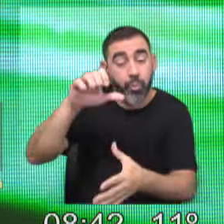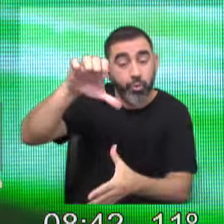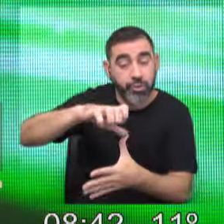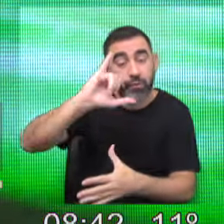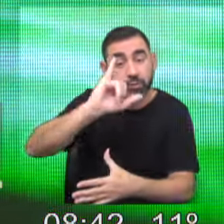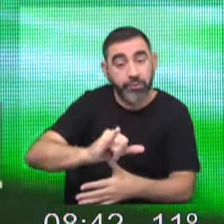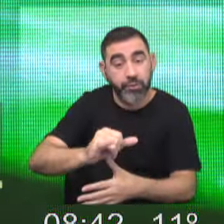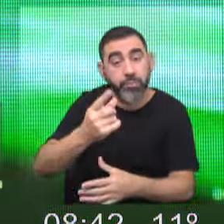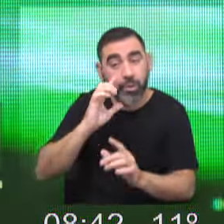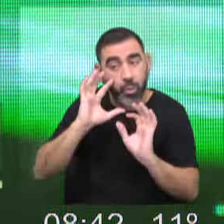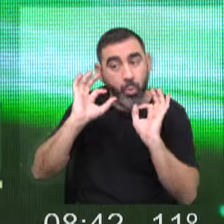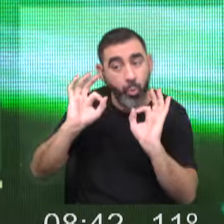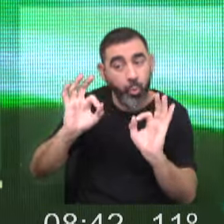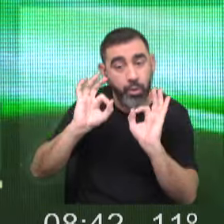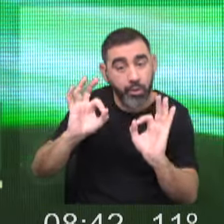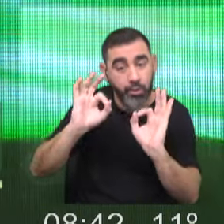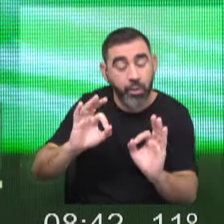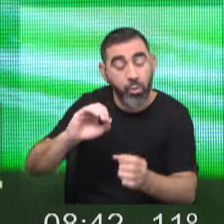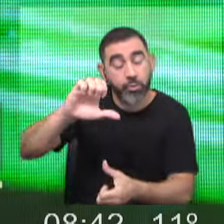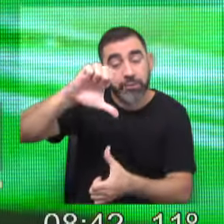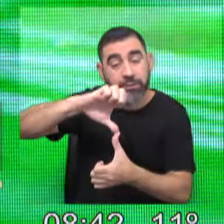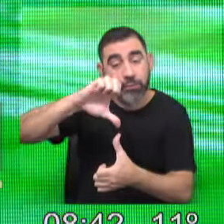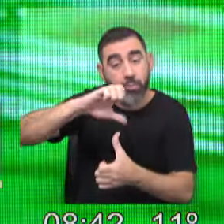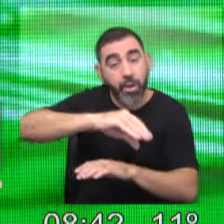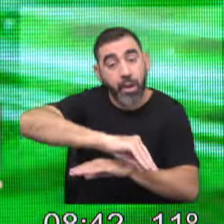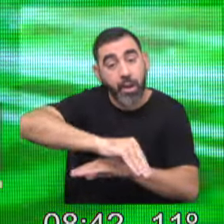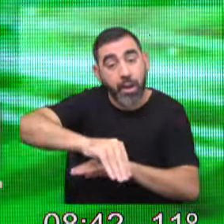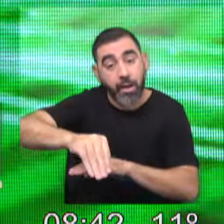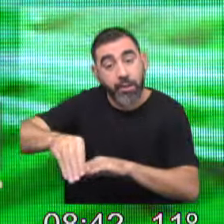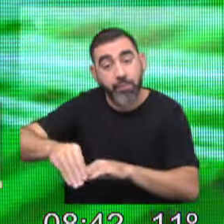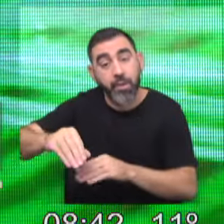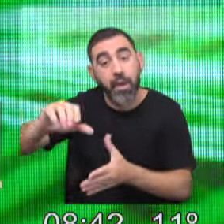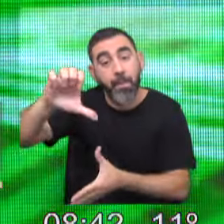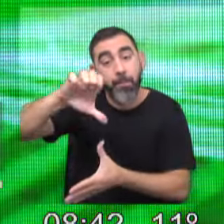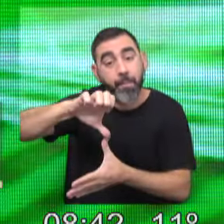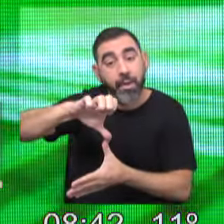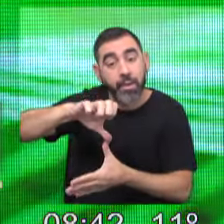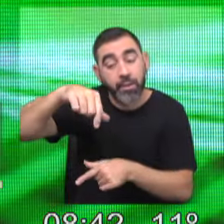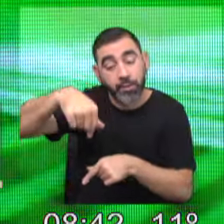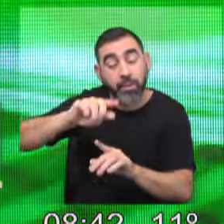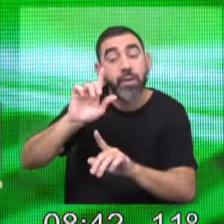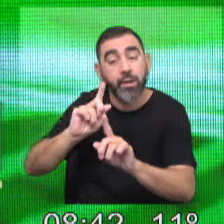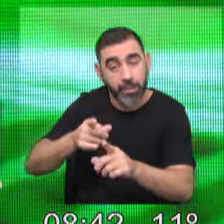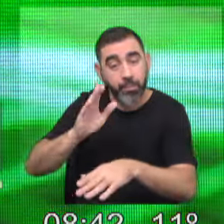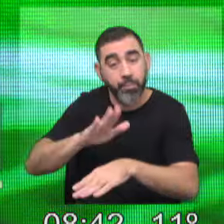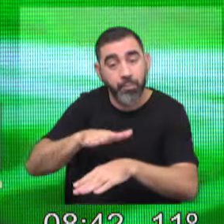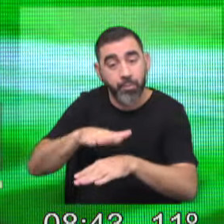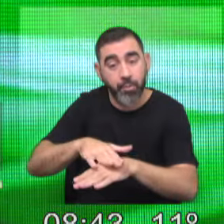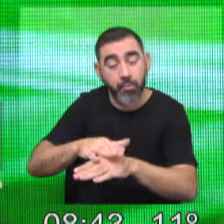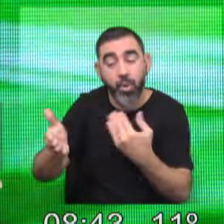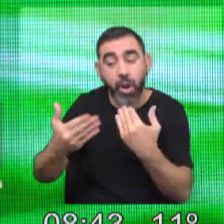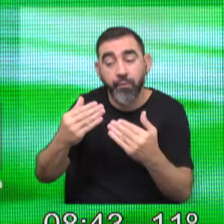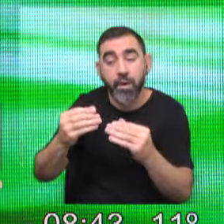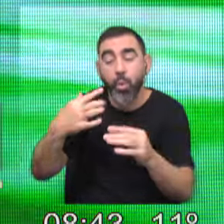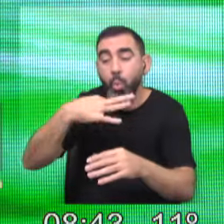Sur, pero hay que estar atentos en Centroamérica y en el Caribe, y América del Sur tiene responsabilidades para con ellos, para que sigamos hablando de una